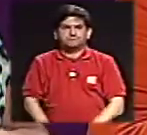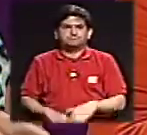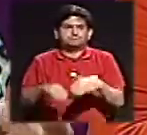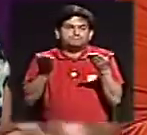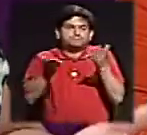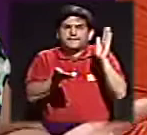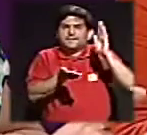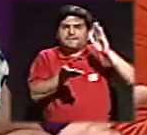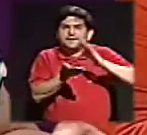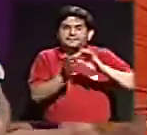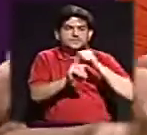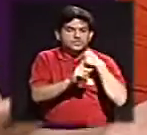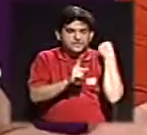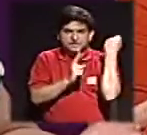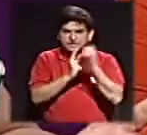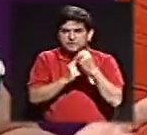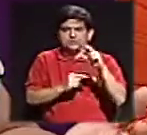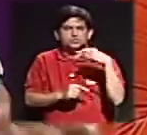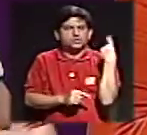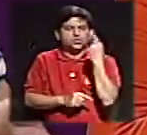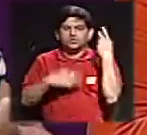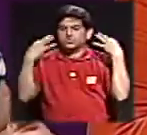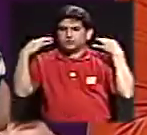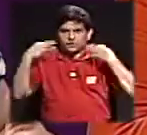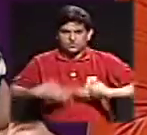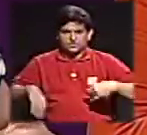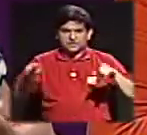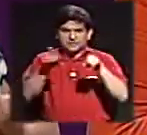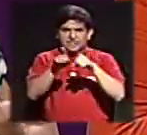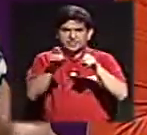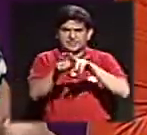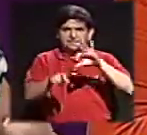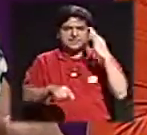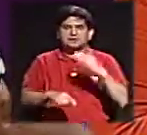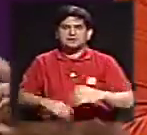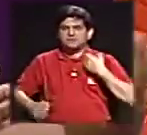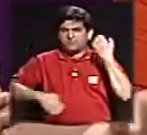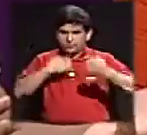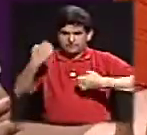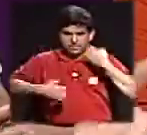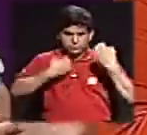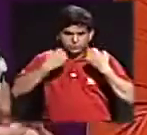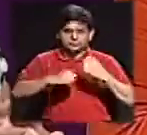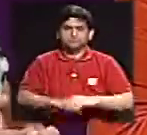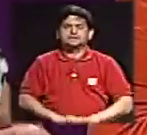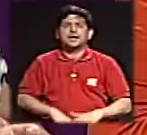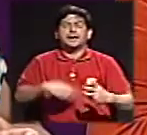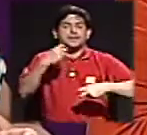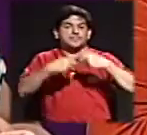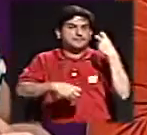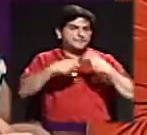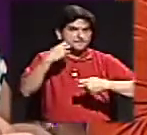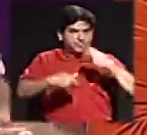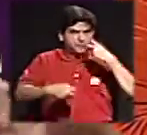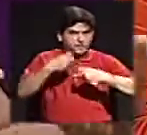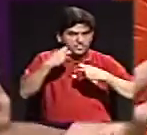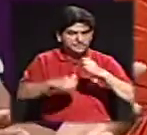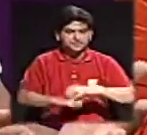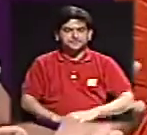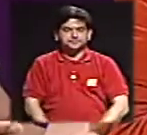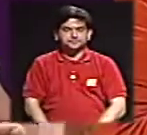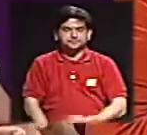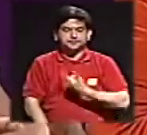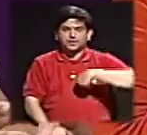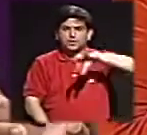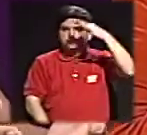pues disminuida por esta situación, no solo de manera física, sino también de manera emocional. El problema es que